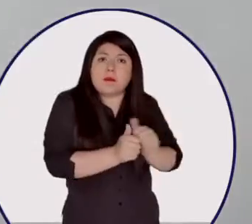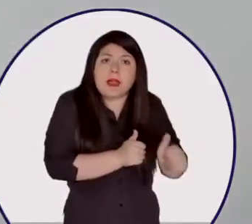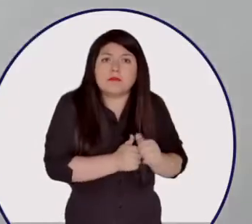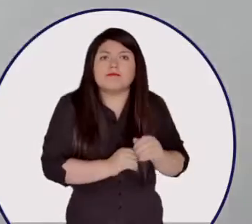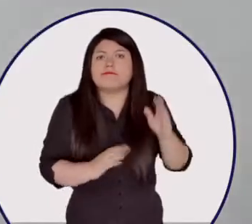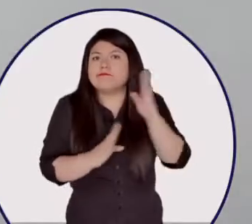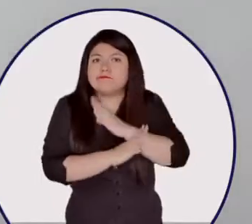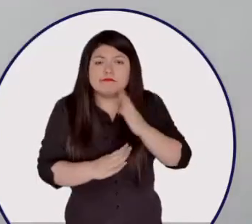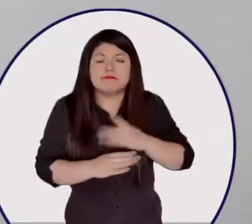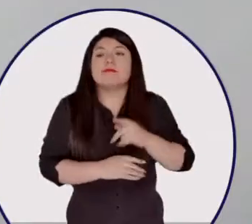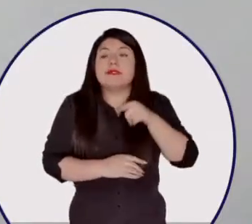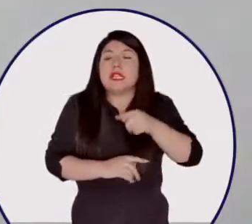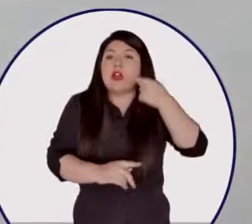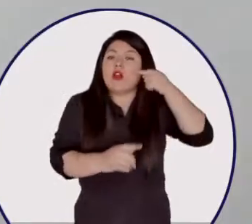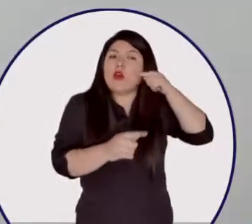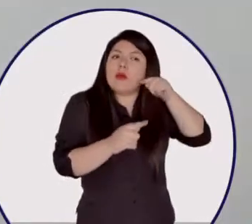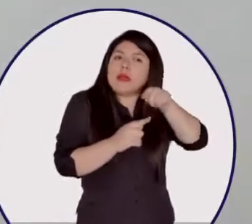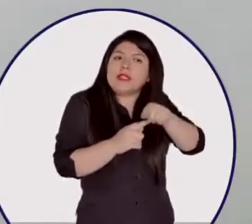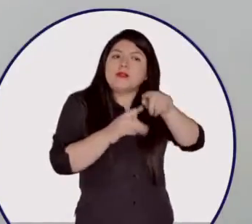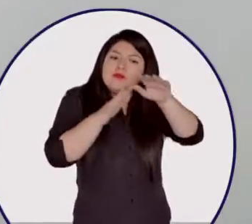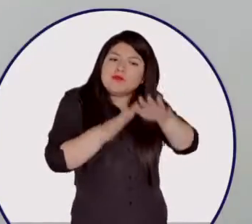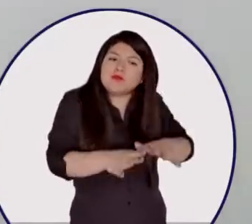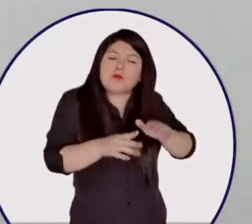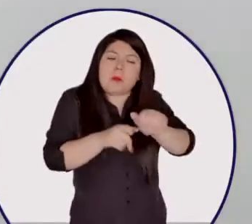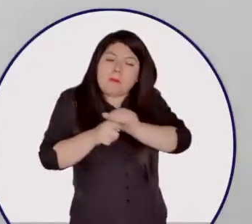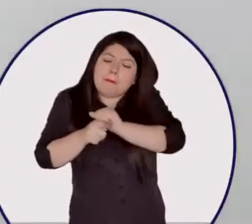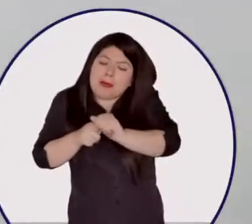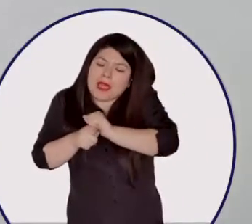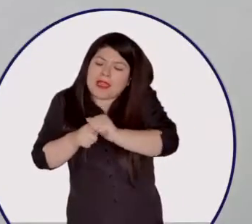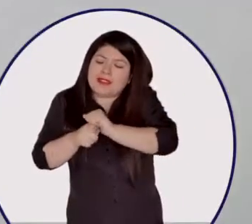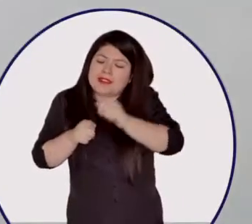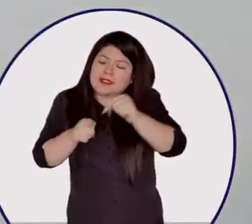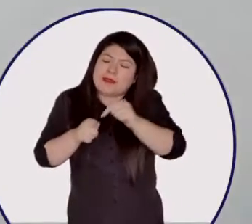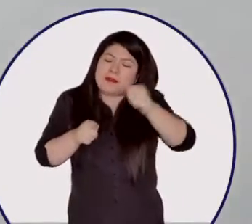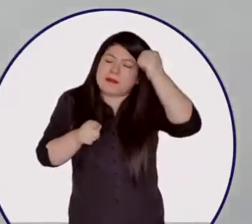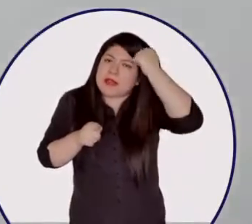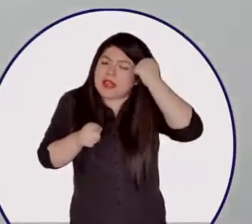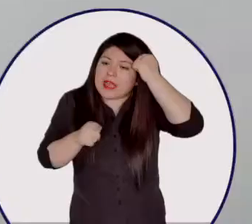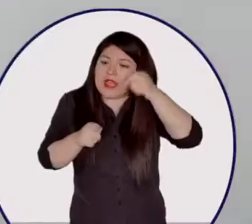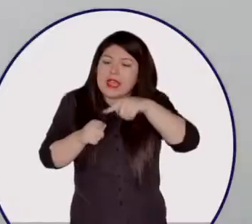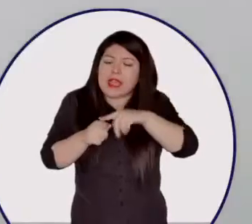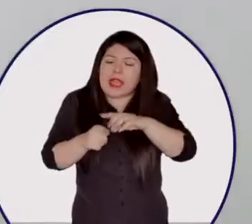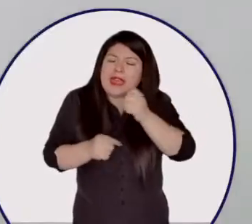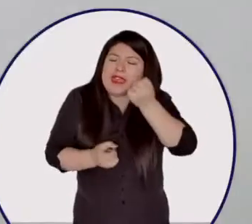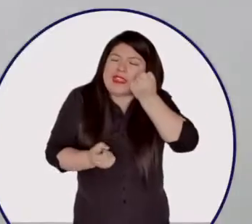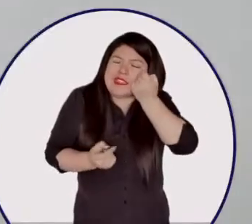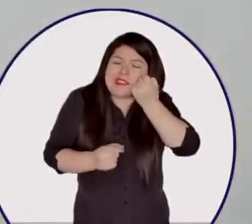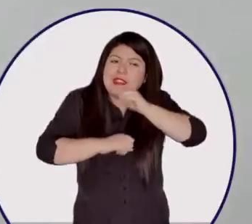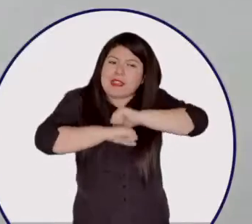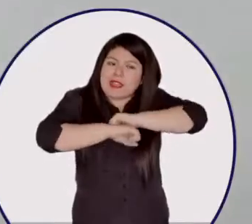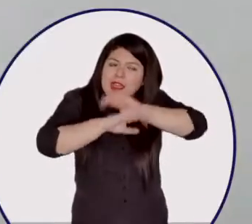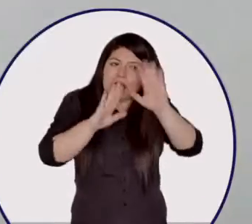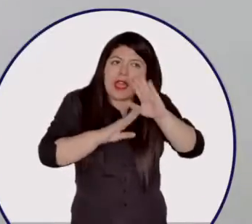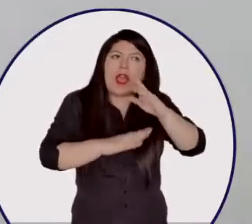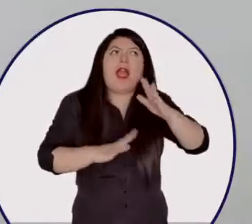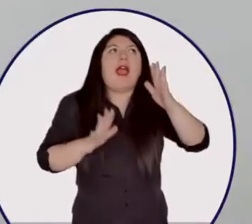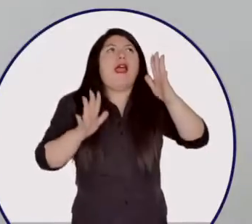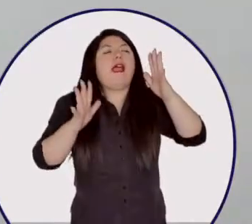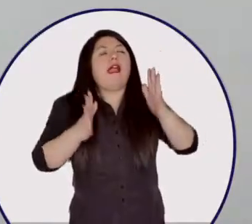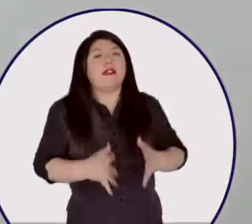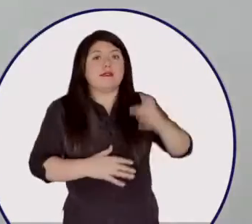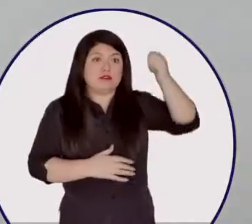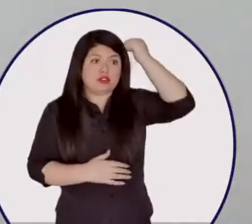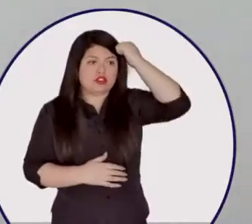de la práctica pedagógica. Hablar de la finalidad y tener clara la finalidad permite que el maestro